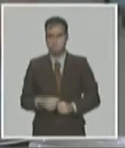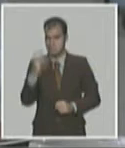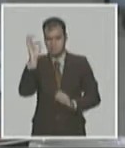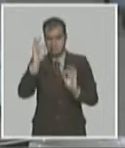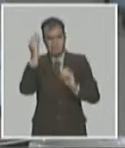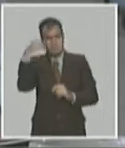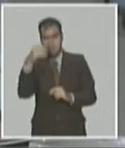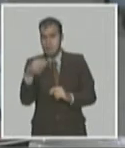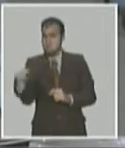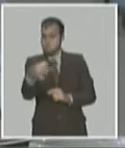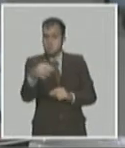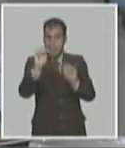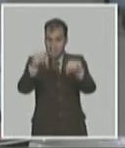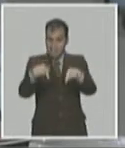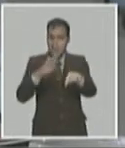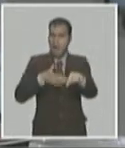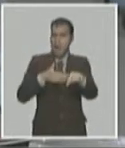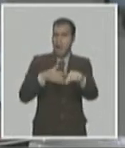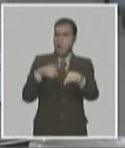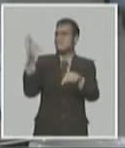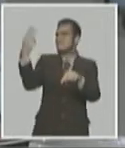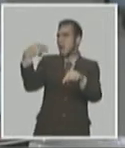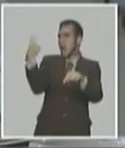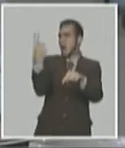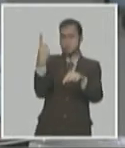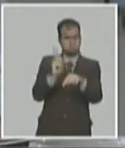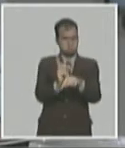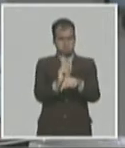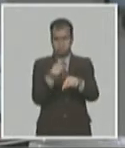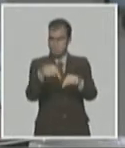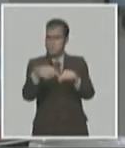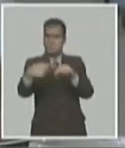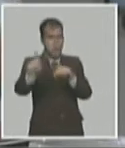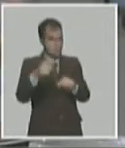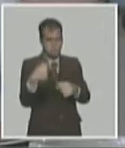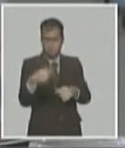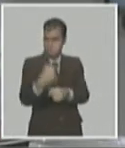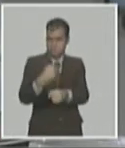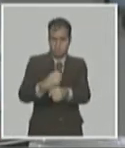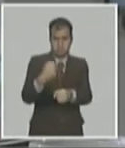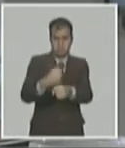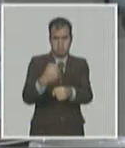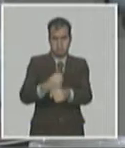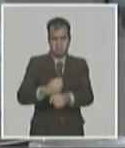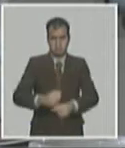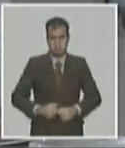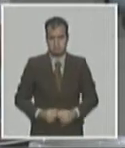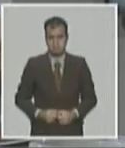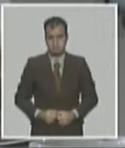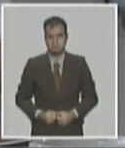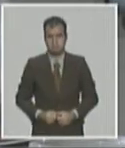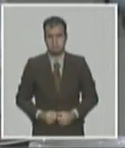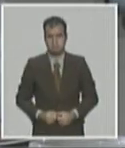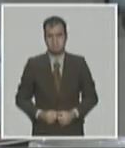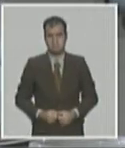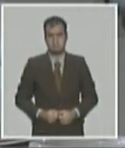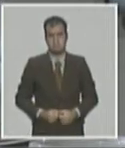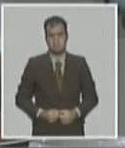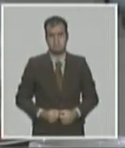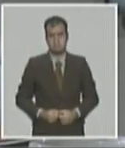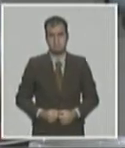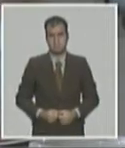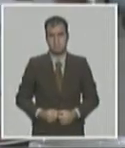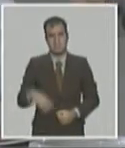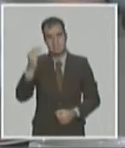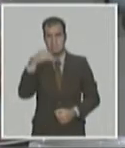unas orientaciones para discutir un problema que está afectando el funcionamiento de la institución en la cual radica, llámese